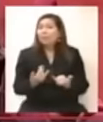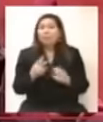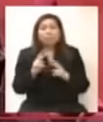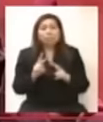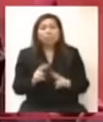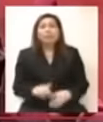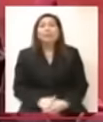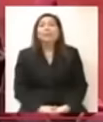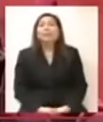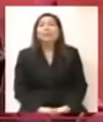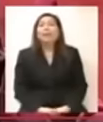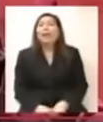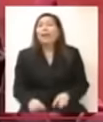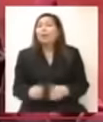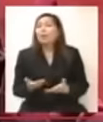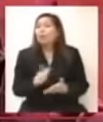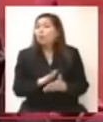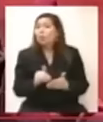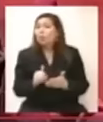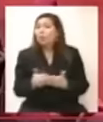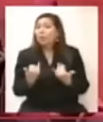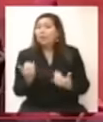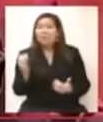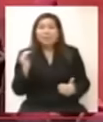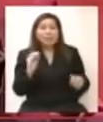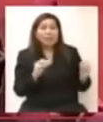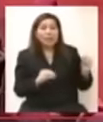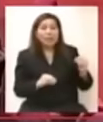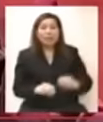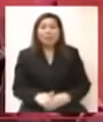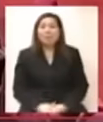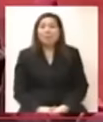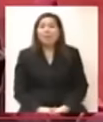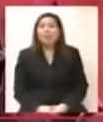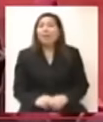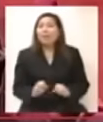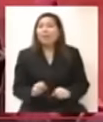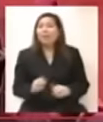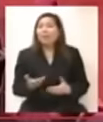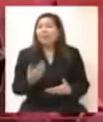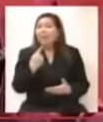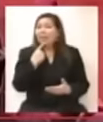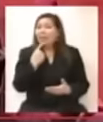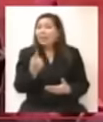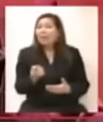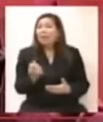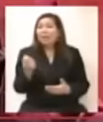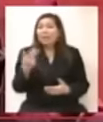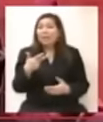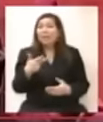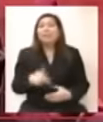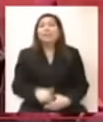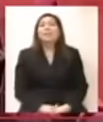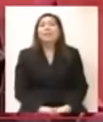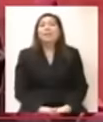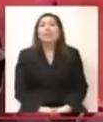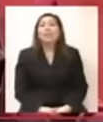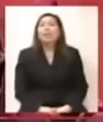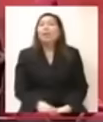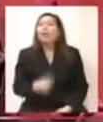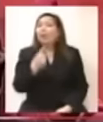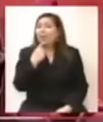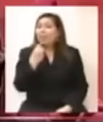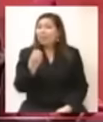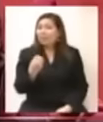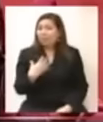observaciones y han hecho est aportes entonces ahí nos nos dirá En tercer lugar nos